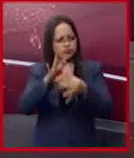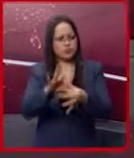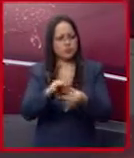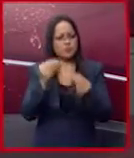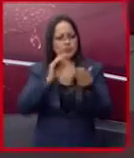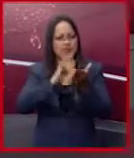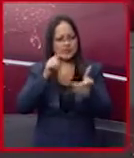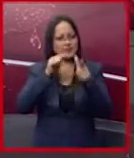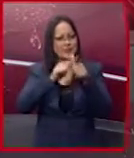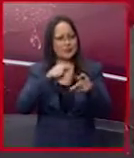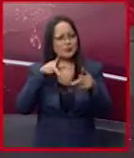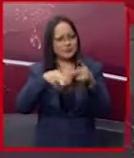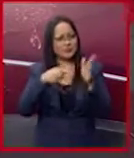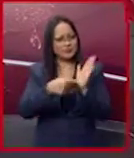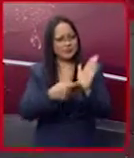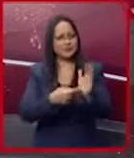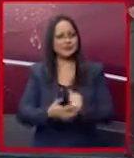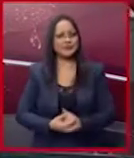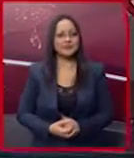gracias y continuamos en el siguiente bloque.